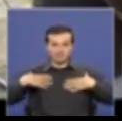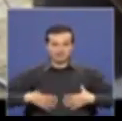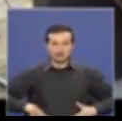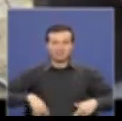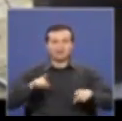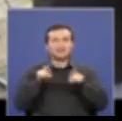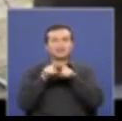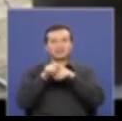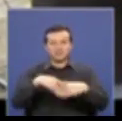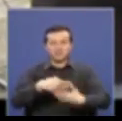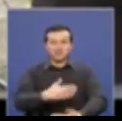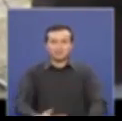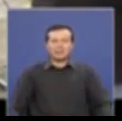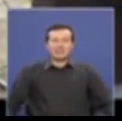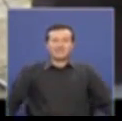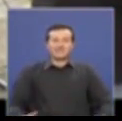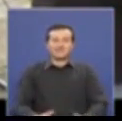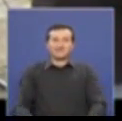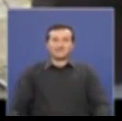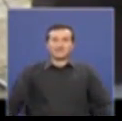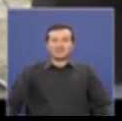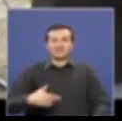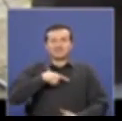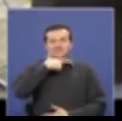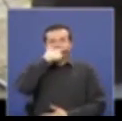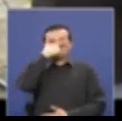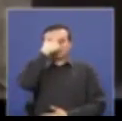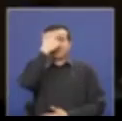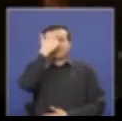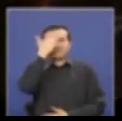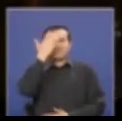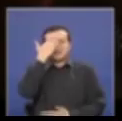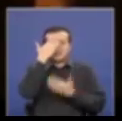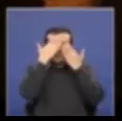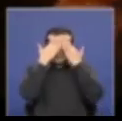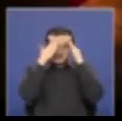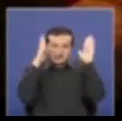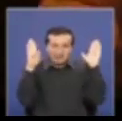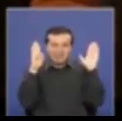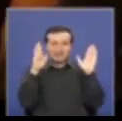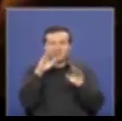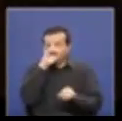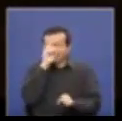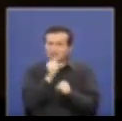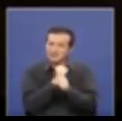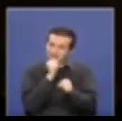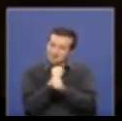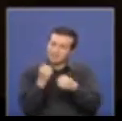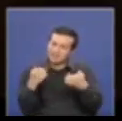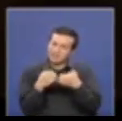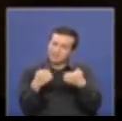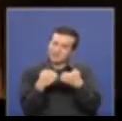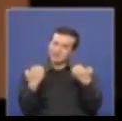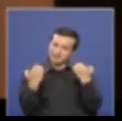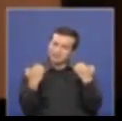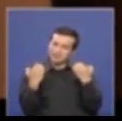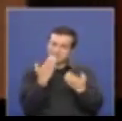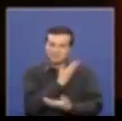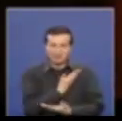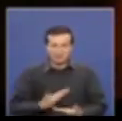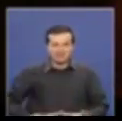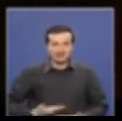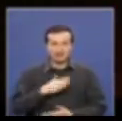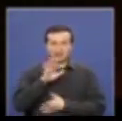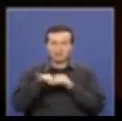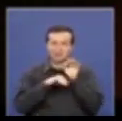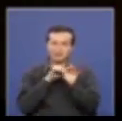Parezco en minifalda, Dios mío. Chuta, qué papelón. ¿Y por qué no me dicen? Eso es trabajo también del equipo de presidencia. Ahí me